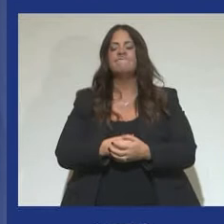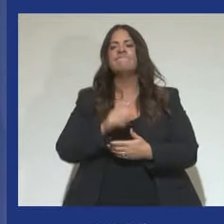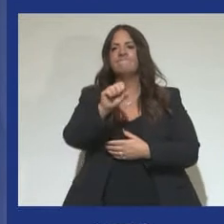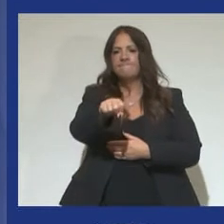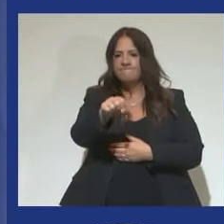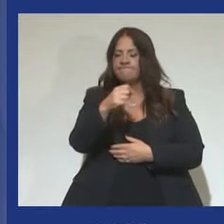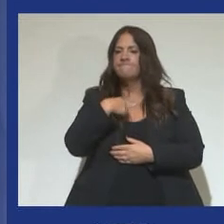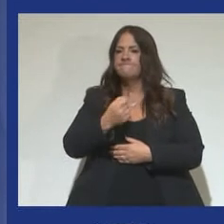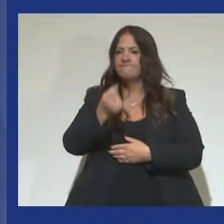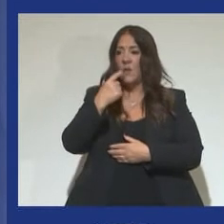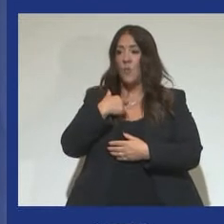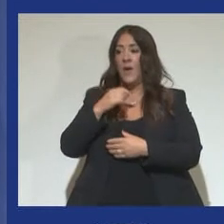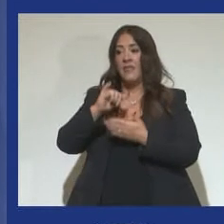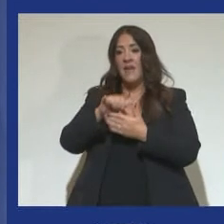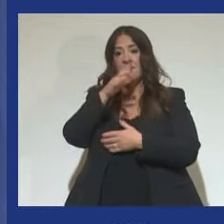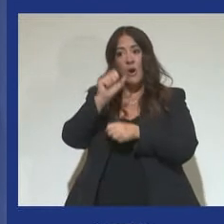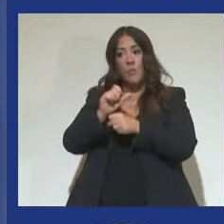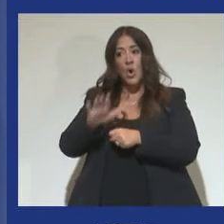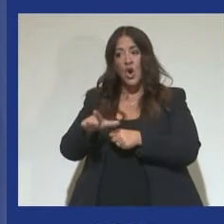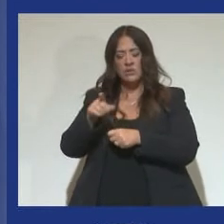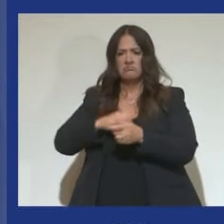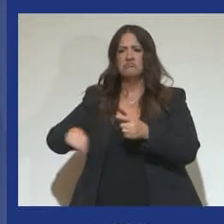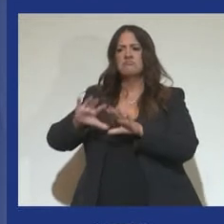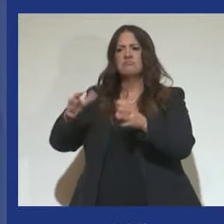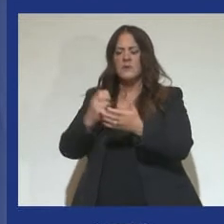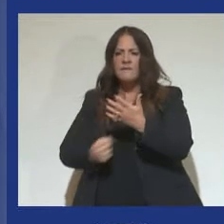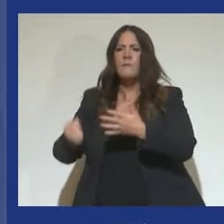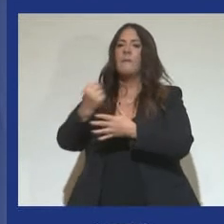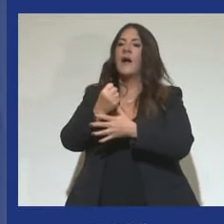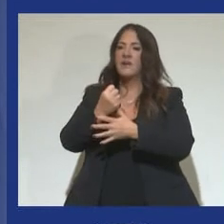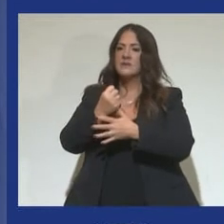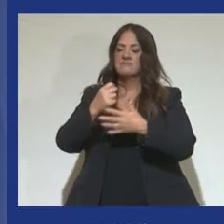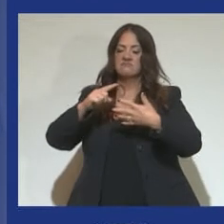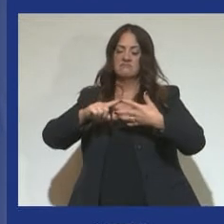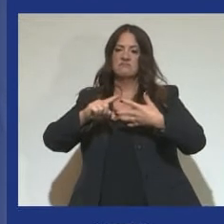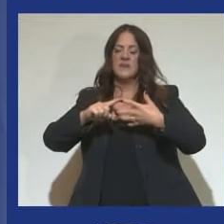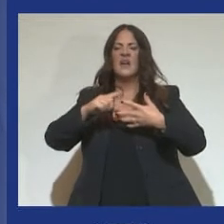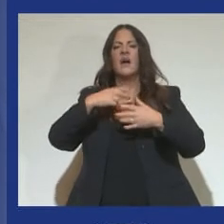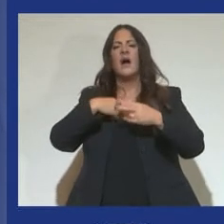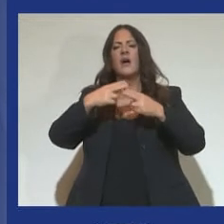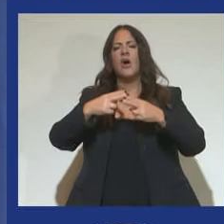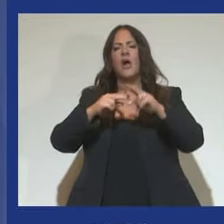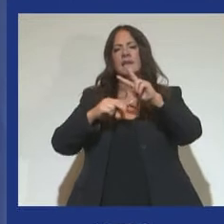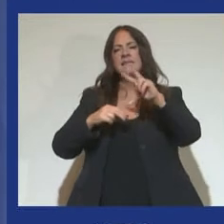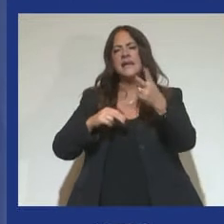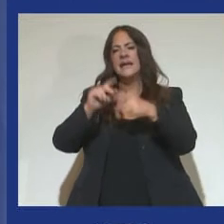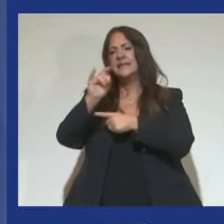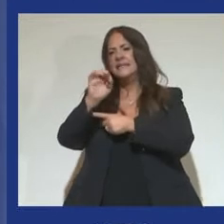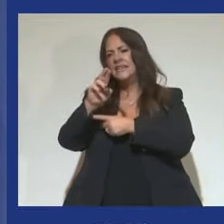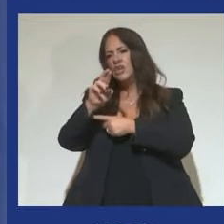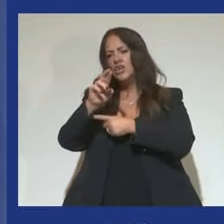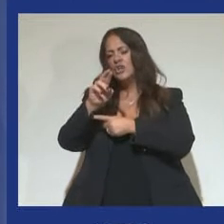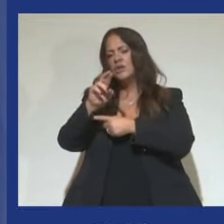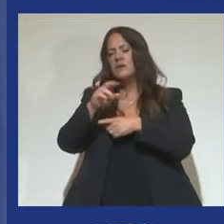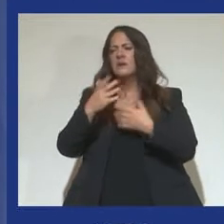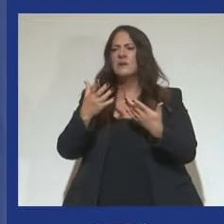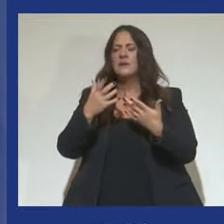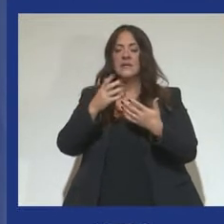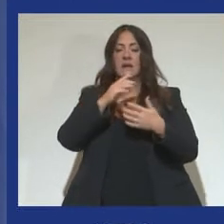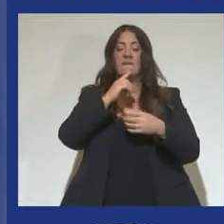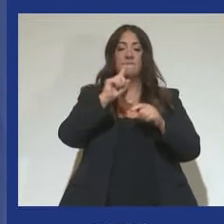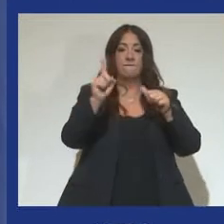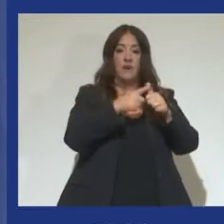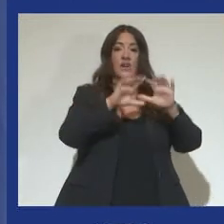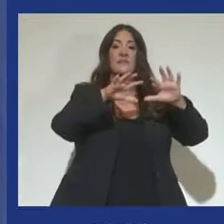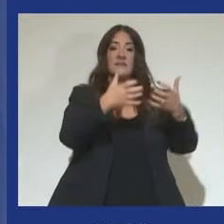la prioridad es los trabajadores agrícolas agrícolas y el segundo nivel que es un nivel más allá